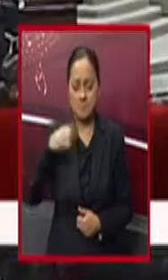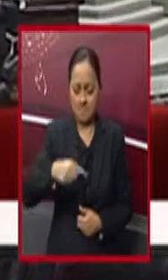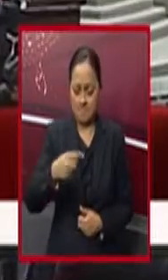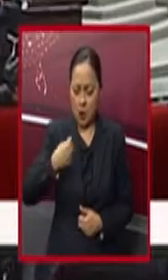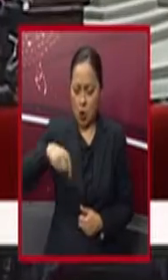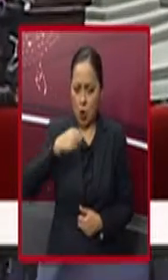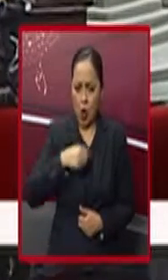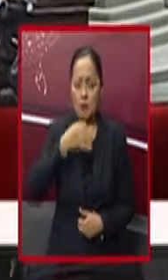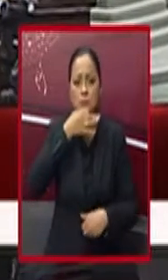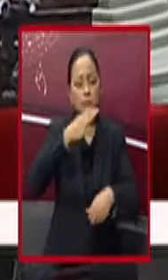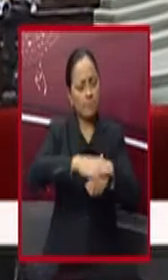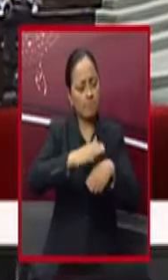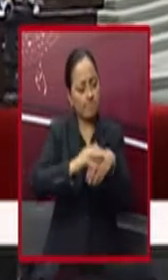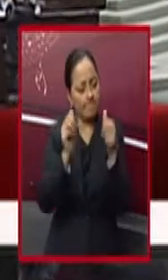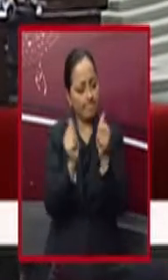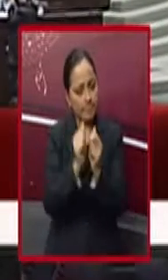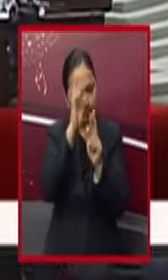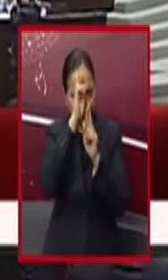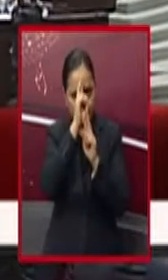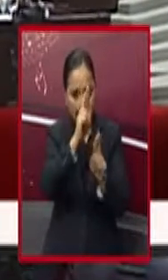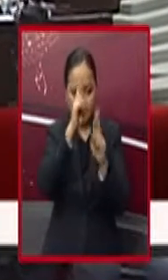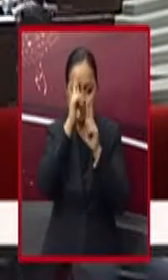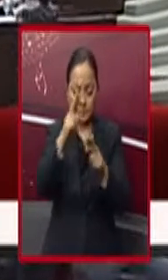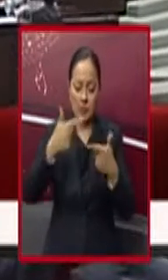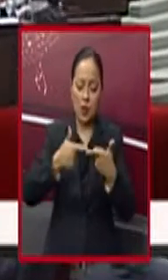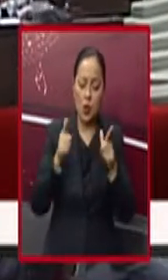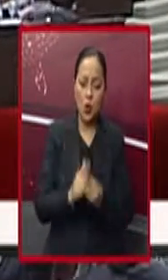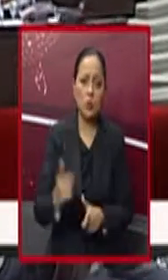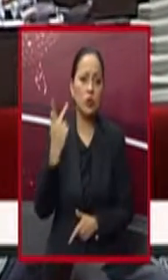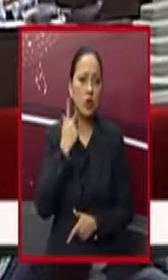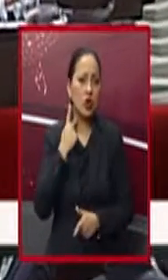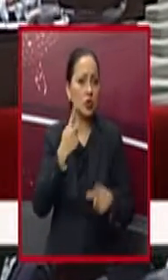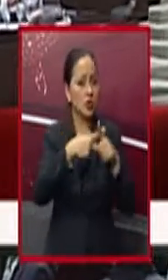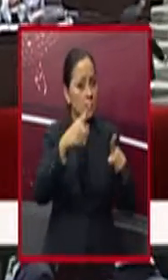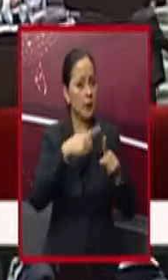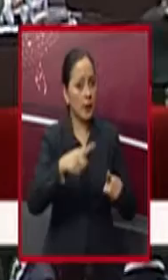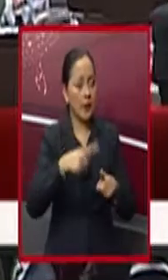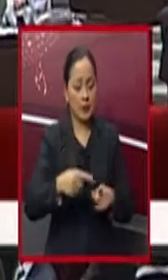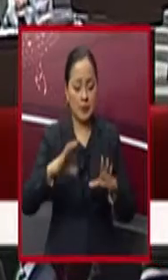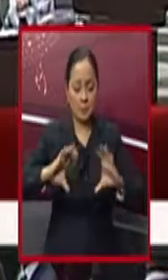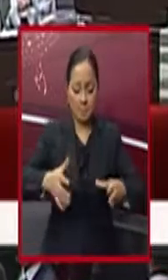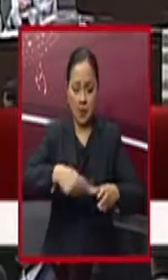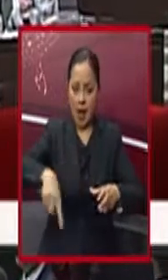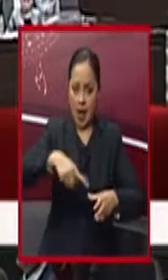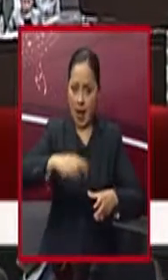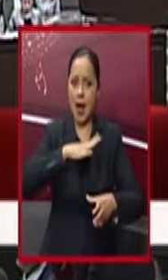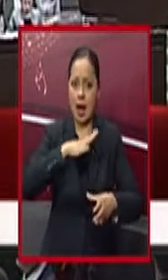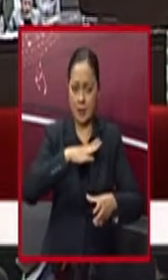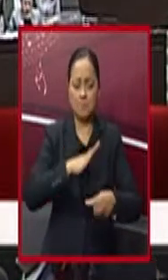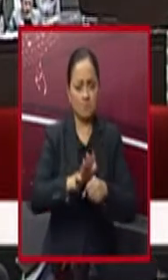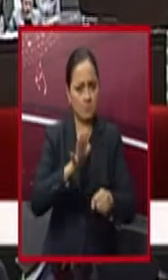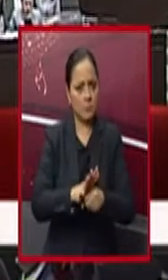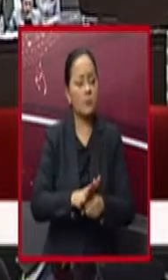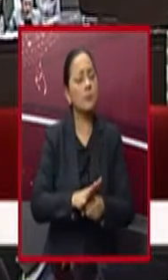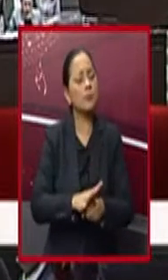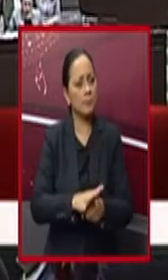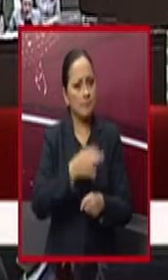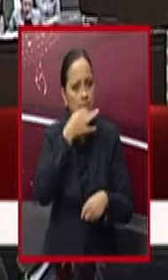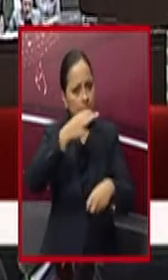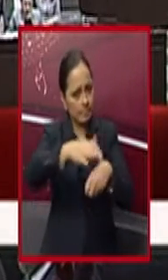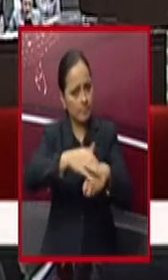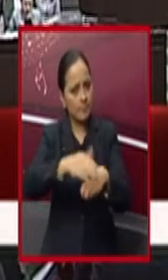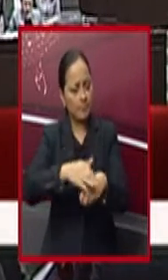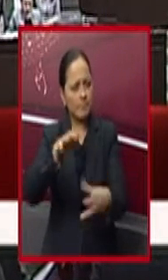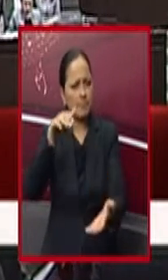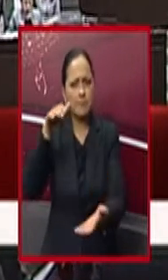muy respetuoso llamado a todas las fuerzas políticas representadas en el Congreso de la Unión para